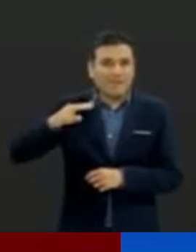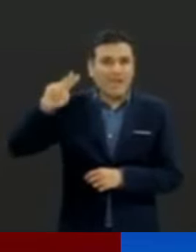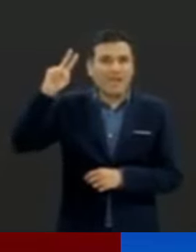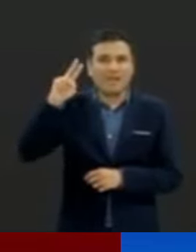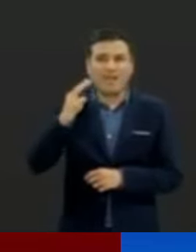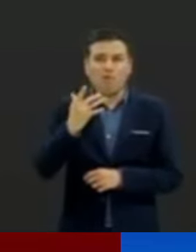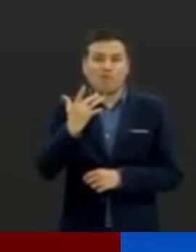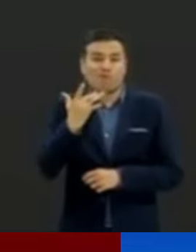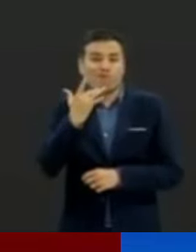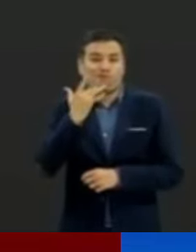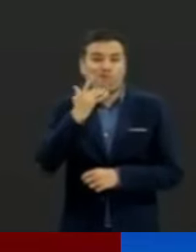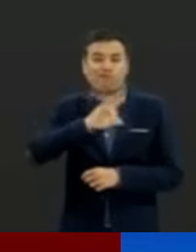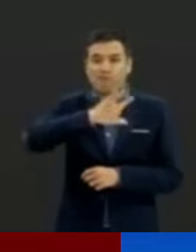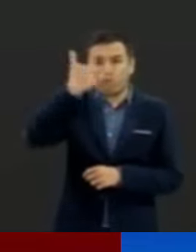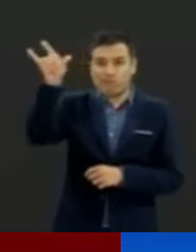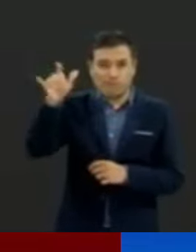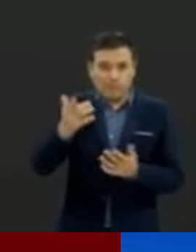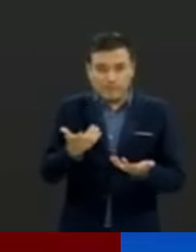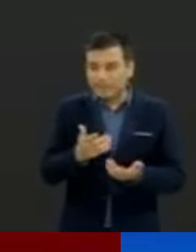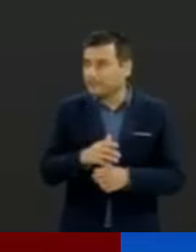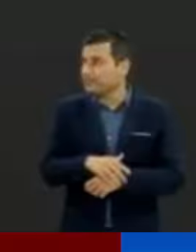nada,